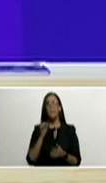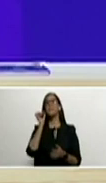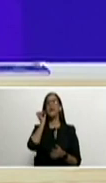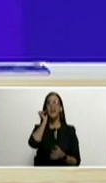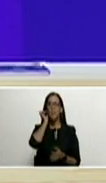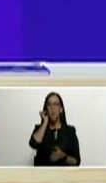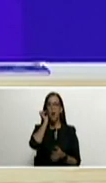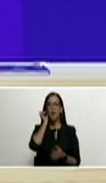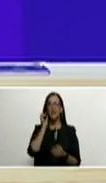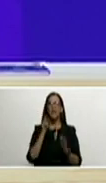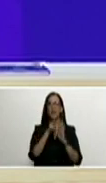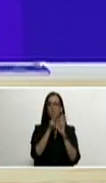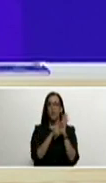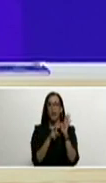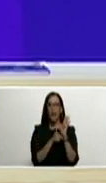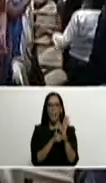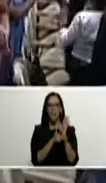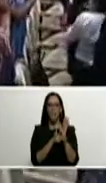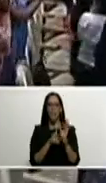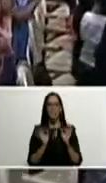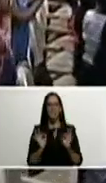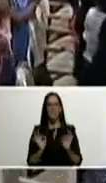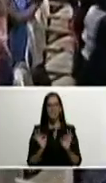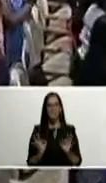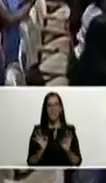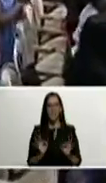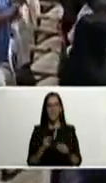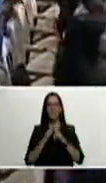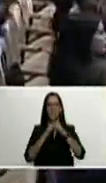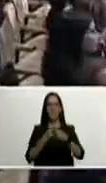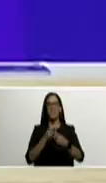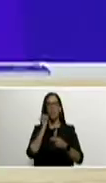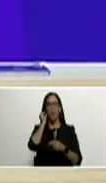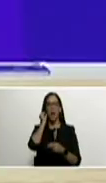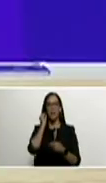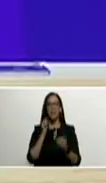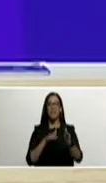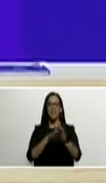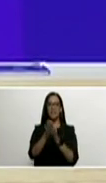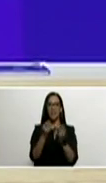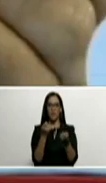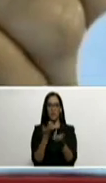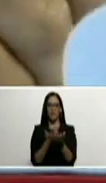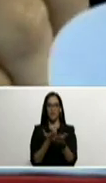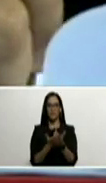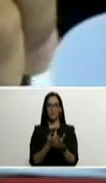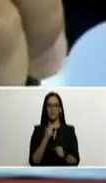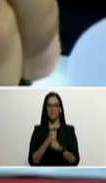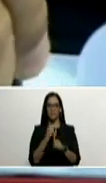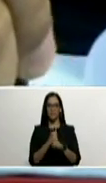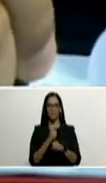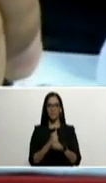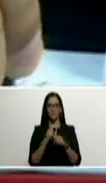mujer en el programa especial Credit Mujer, Desarrollo Económico y Emprendimiento.